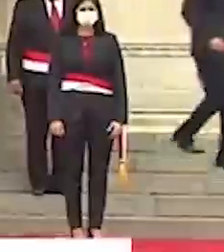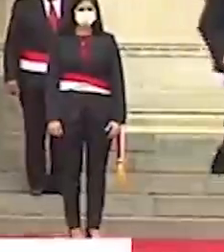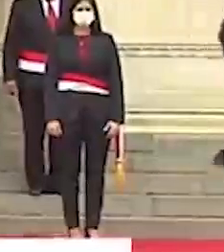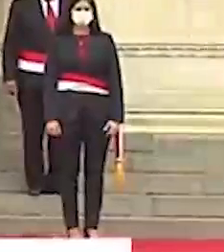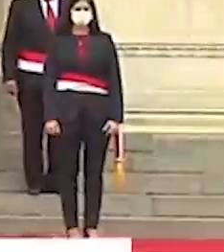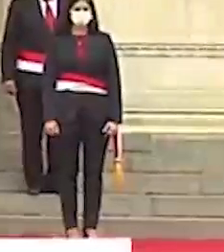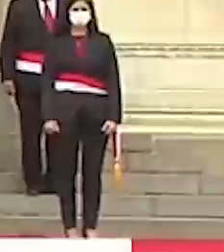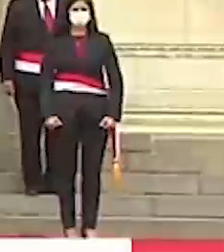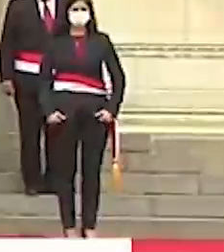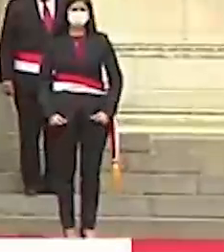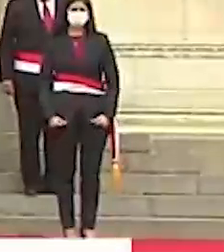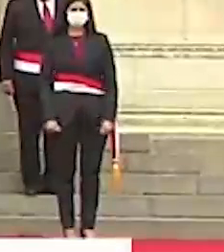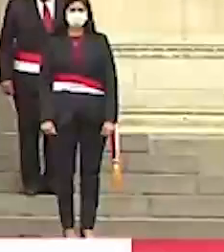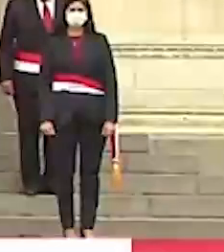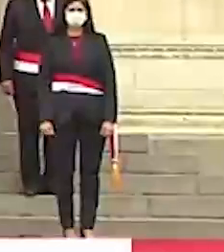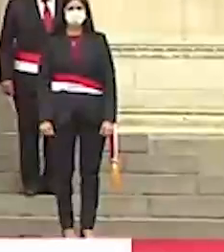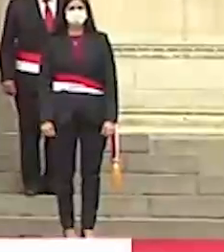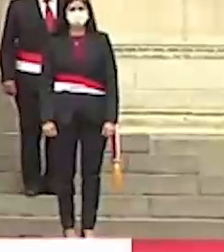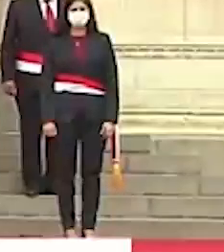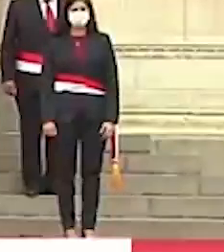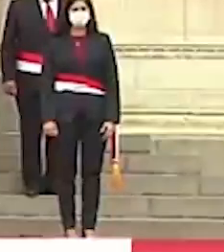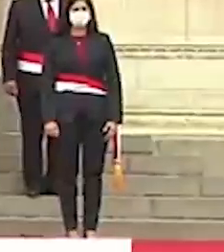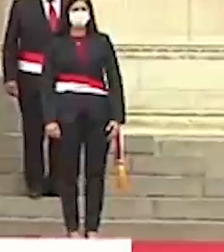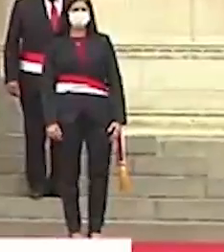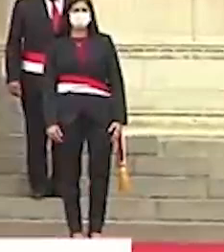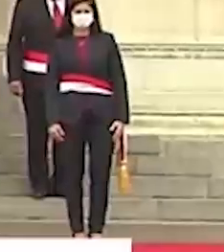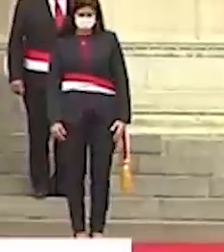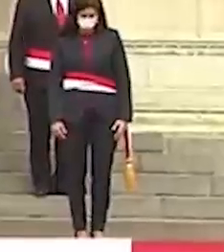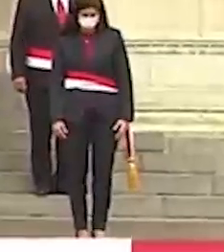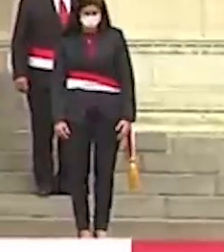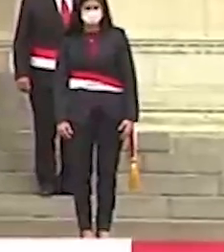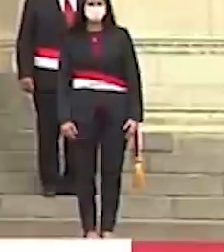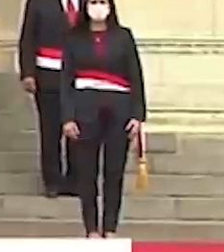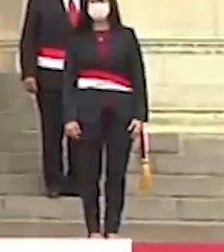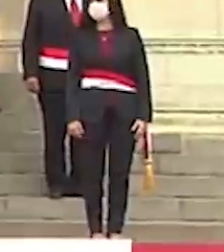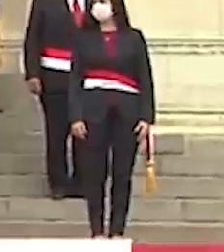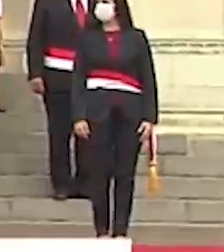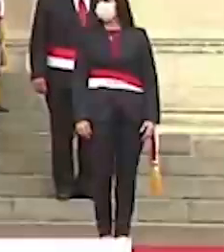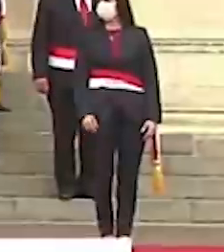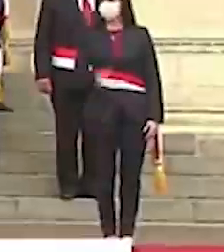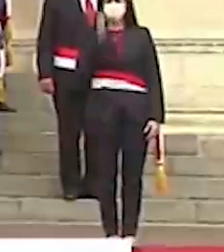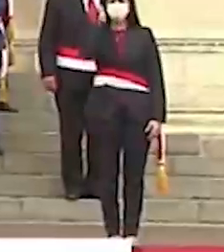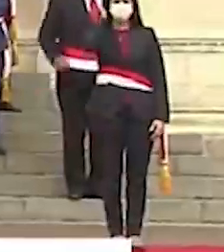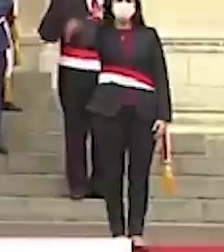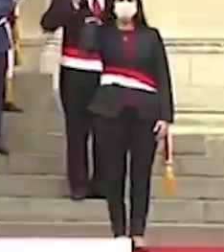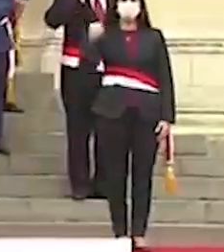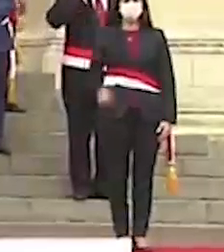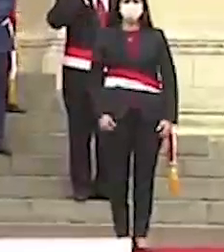Acompañan al presidente de la República en este escenario para participar de esta fotografía del recuerdo. El